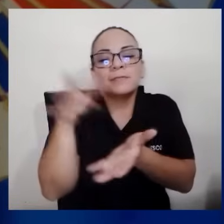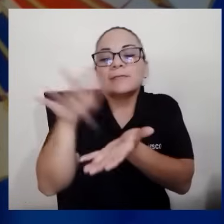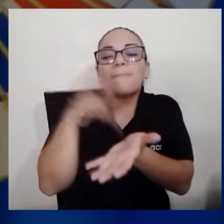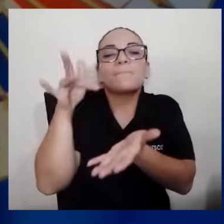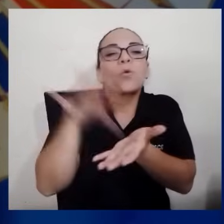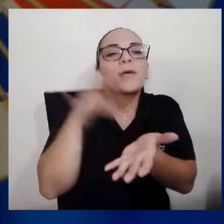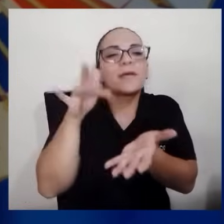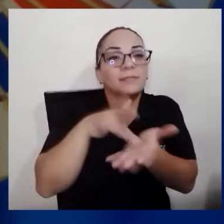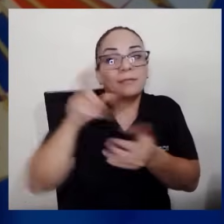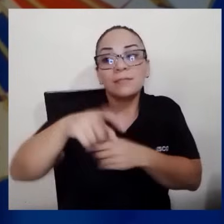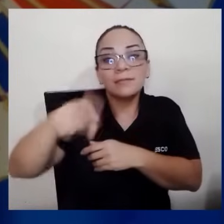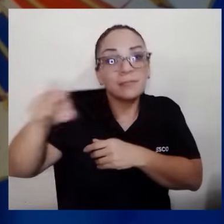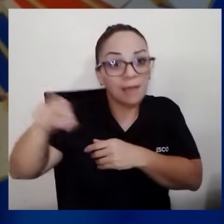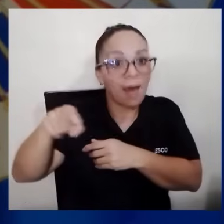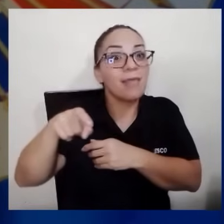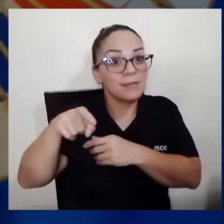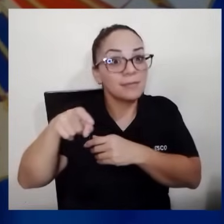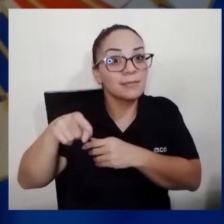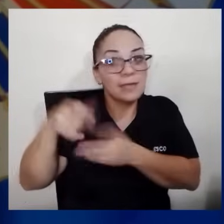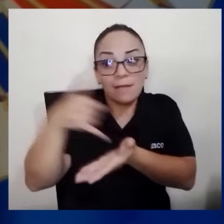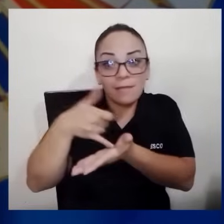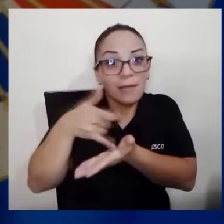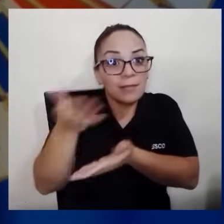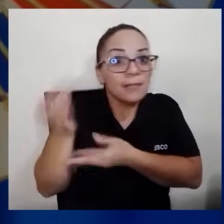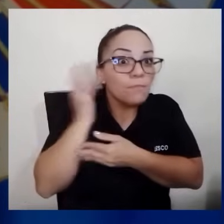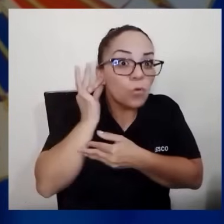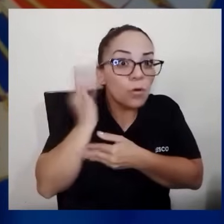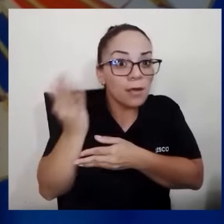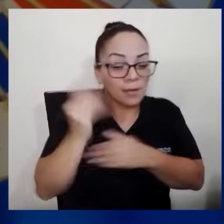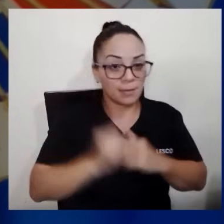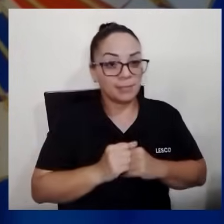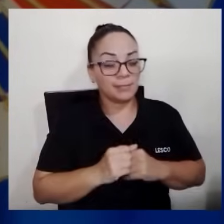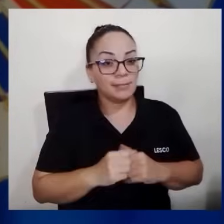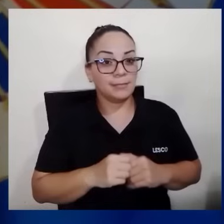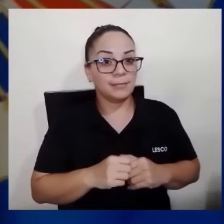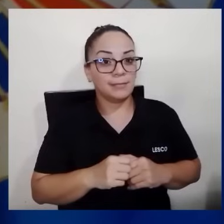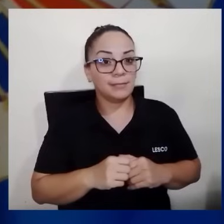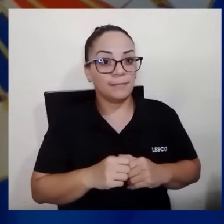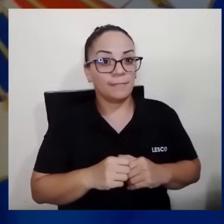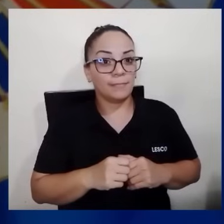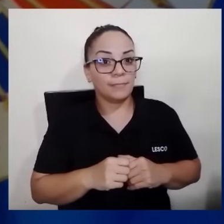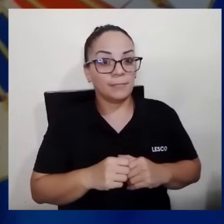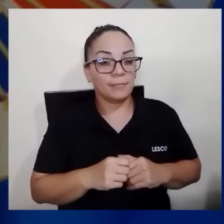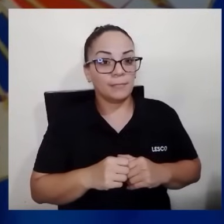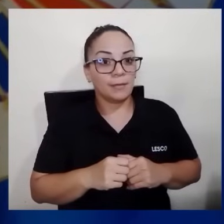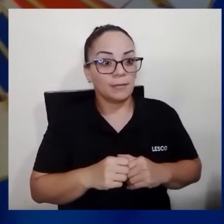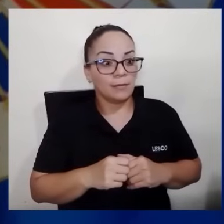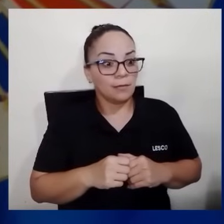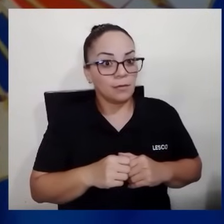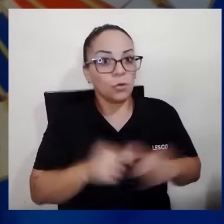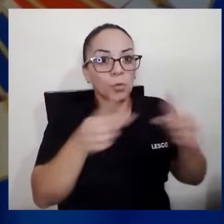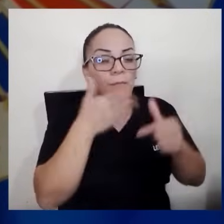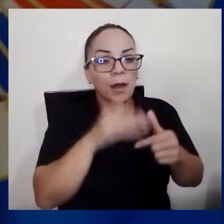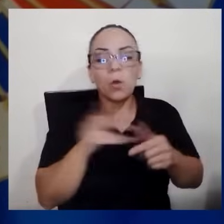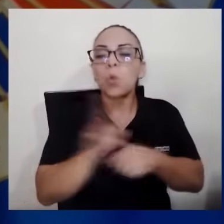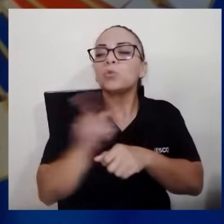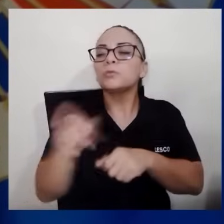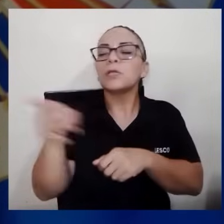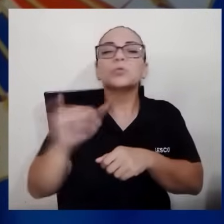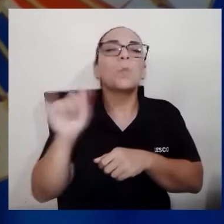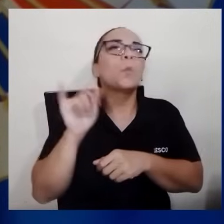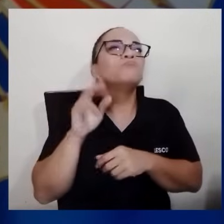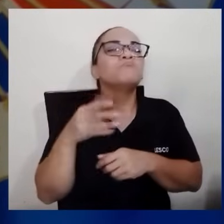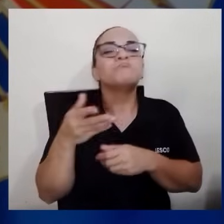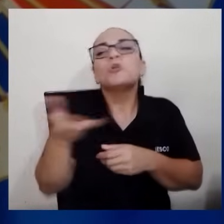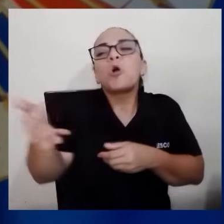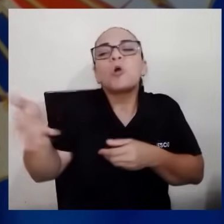y vulnerabilidad de estas personas y los utilizan como herramienta para debilitar las